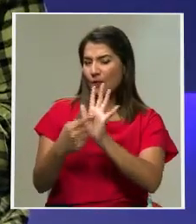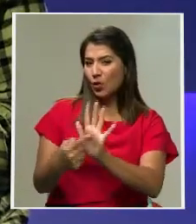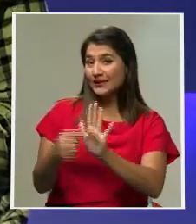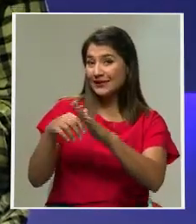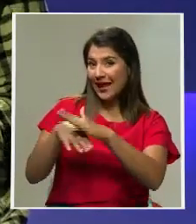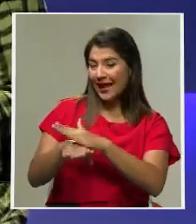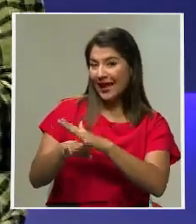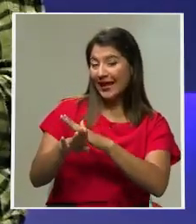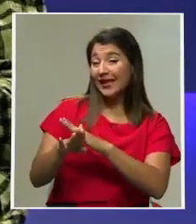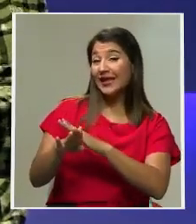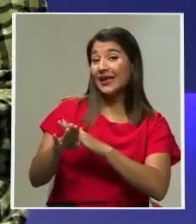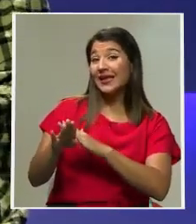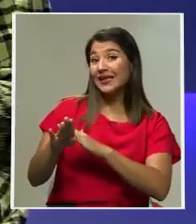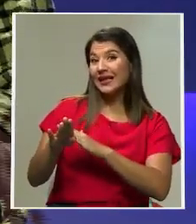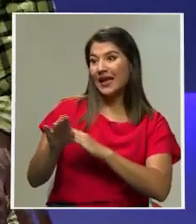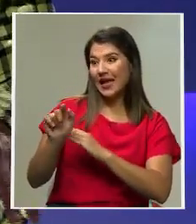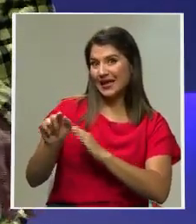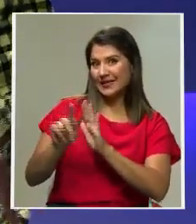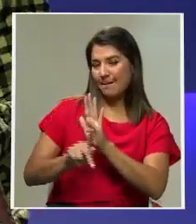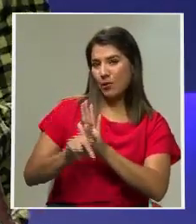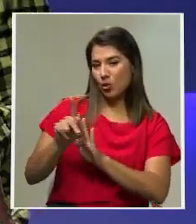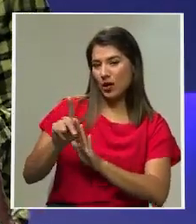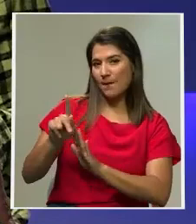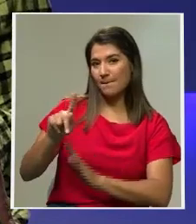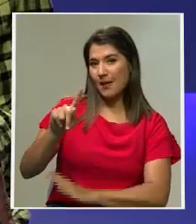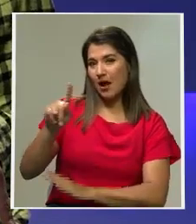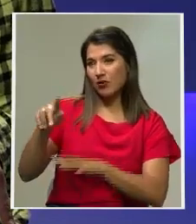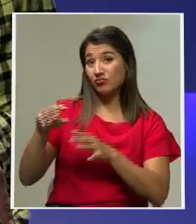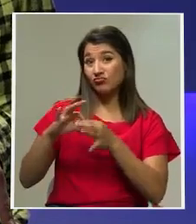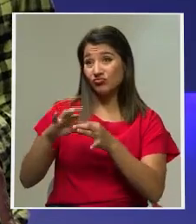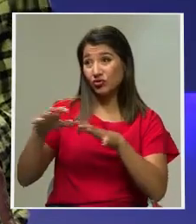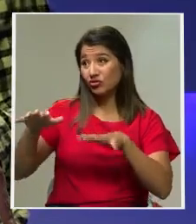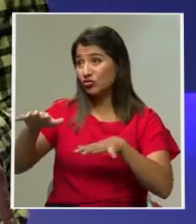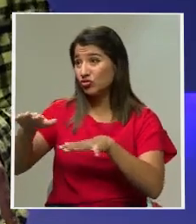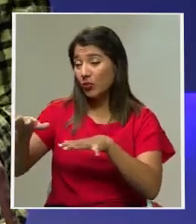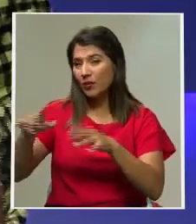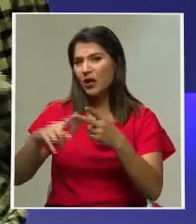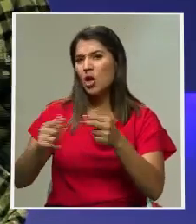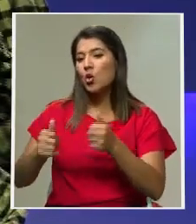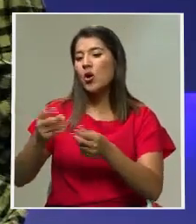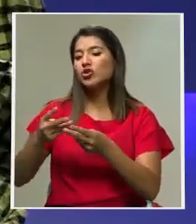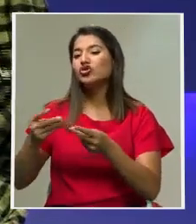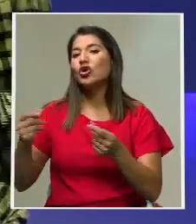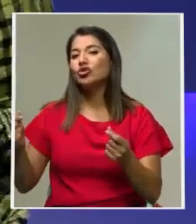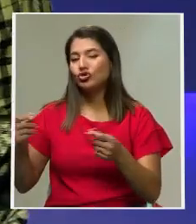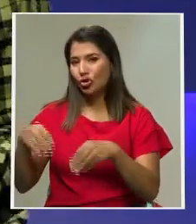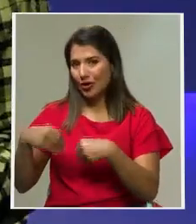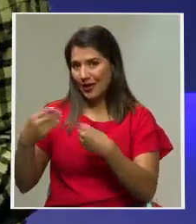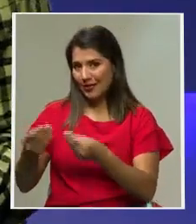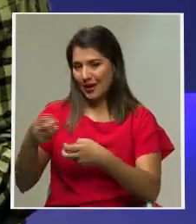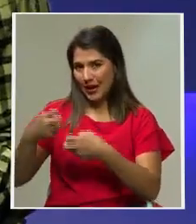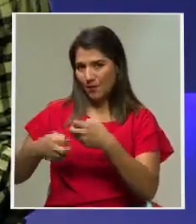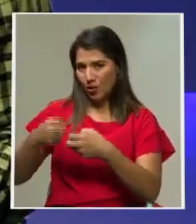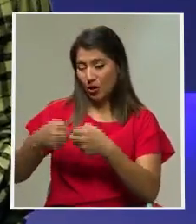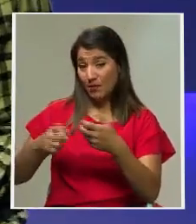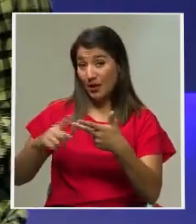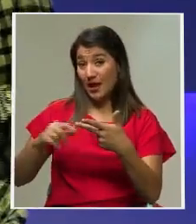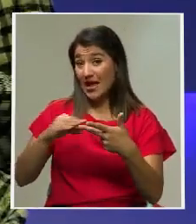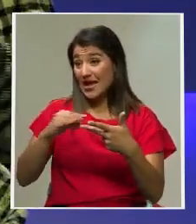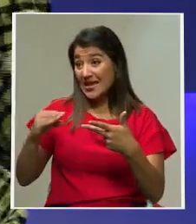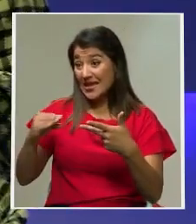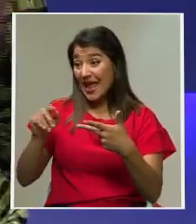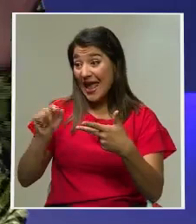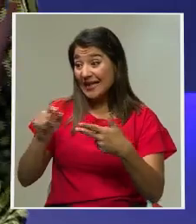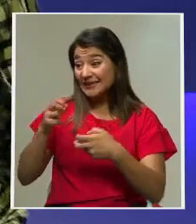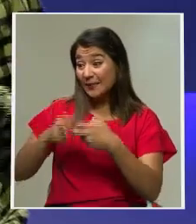pantalla y qué tipo de resolución narrativa se le da a esos problemas y qué tipo de resonancia podría tener